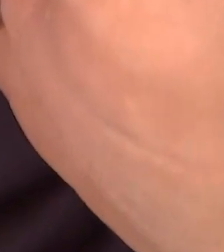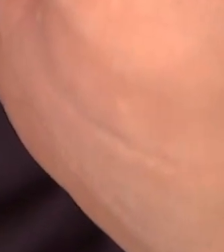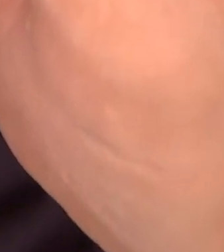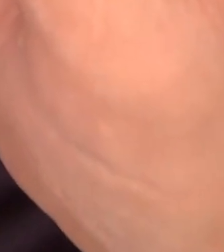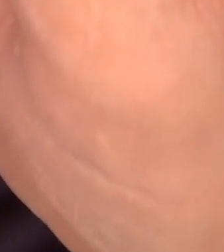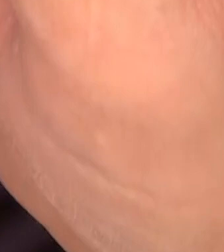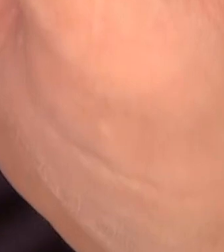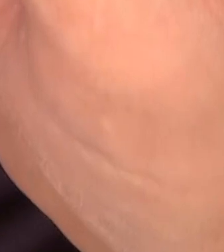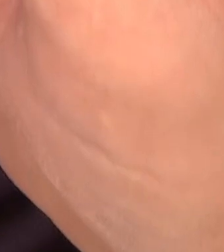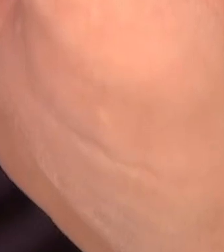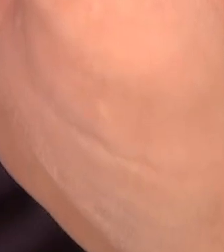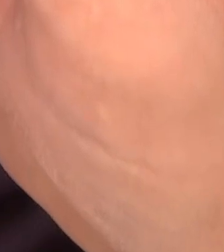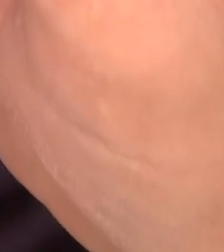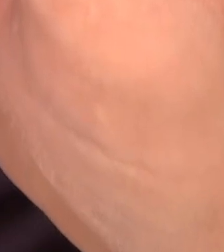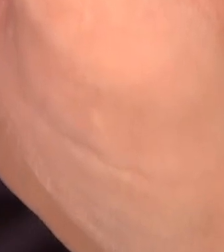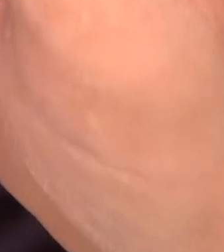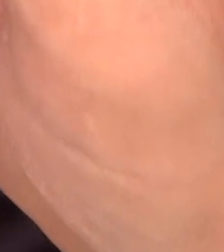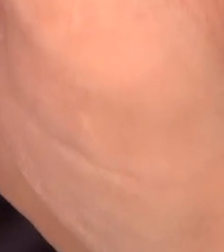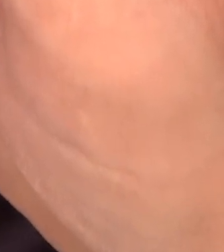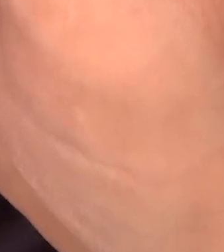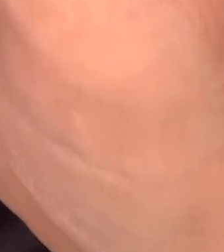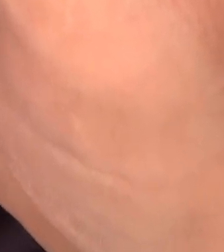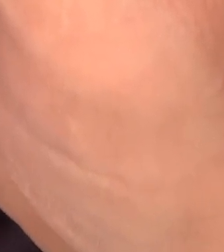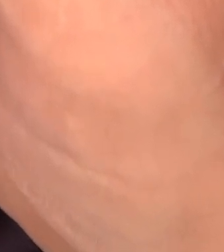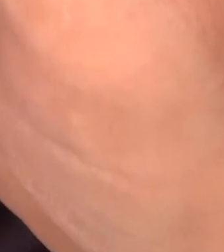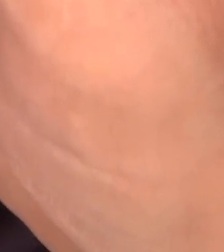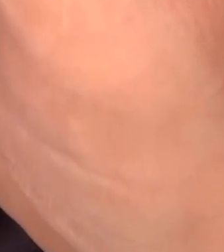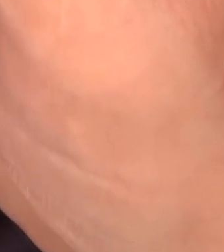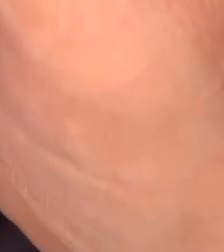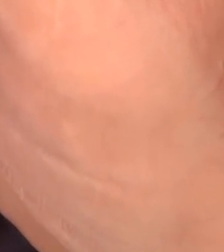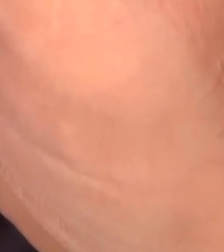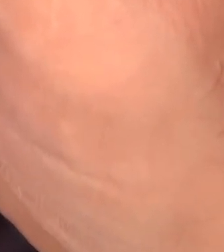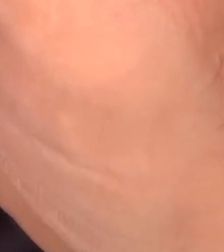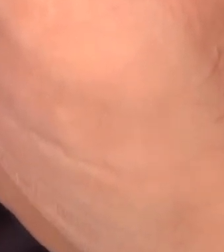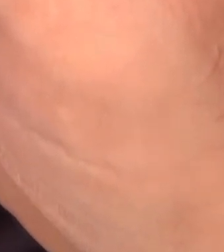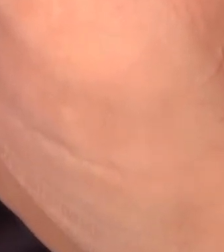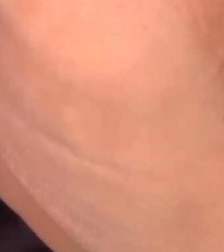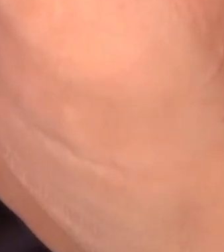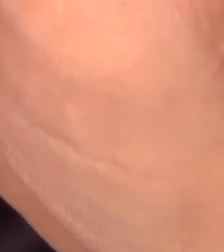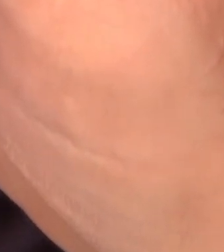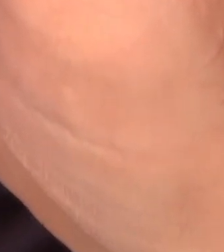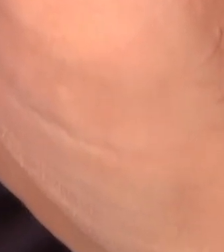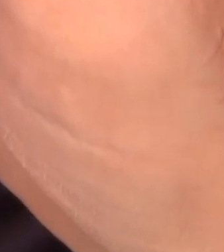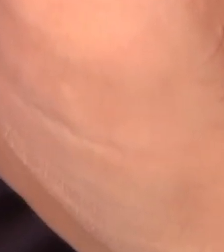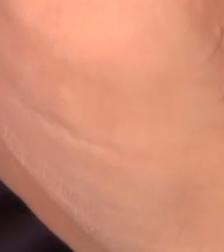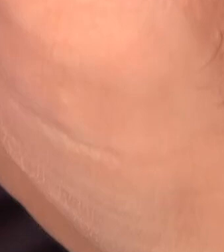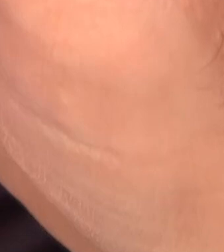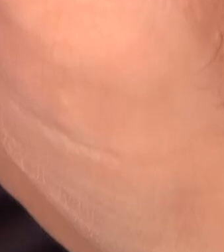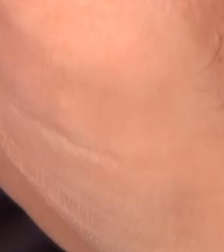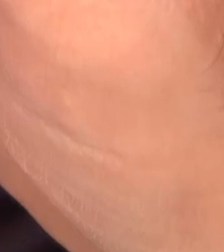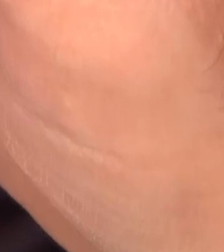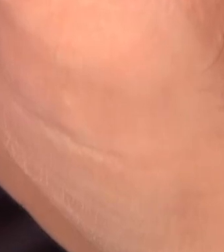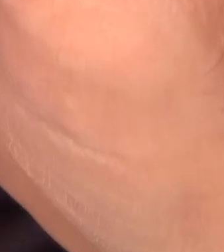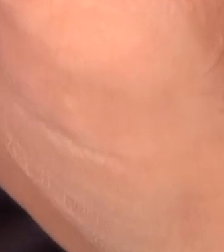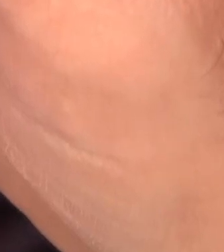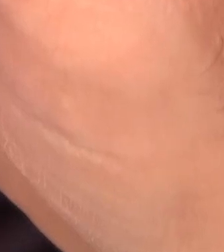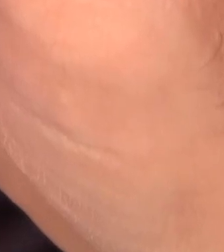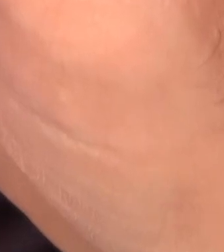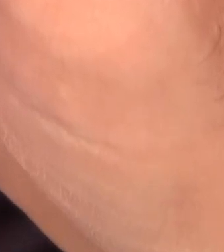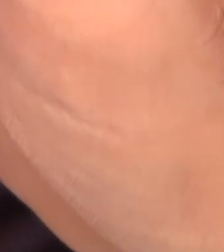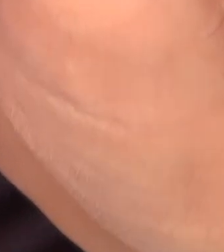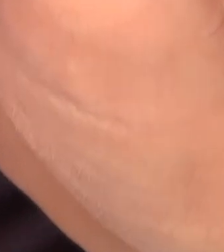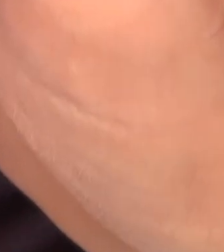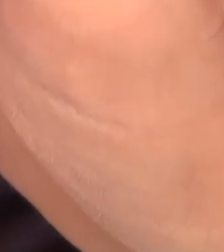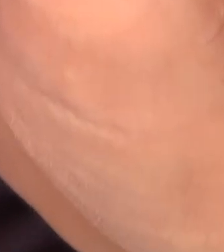del pabellón para perforarnos, para colocarnos los aretes, ¿tiene alguna relación de este punto con los dolores de